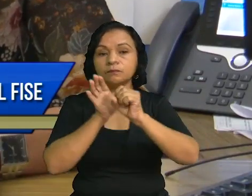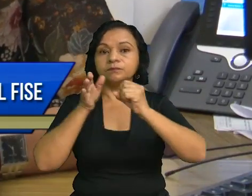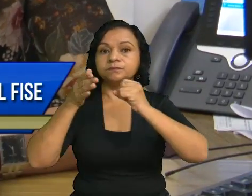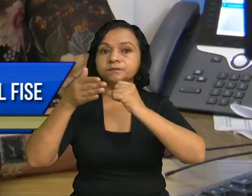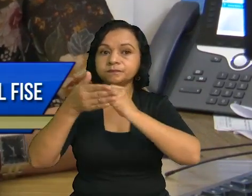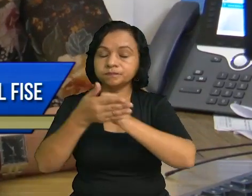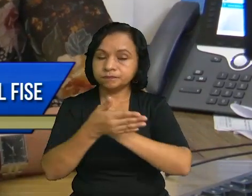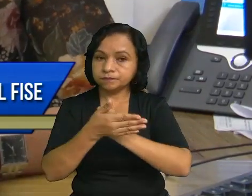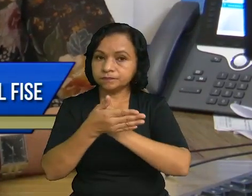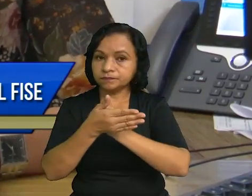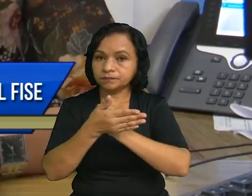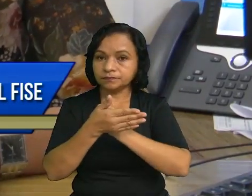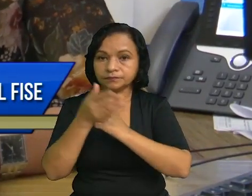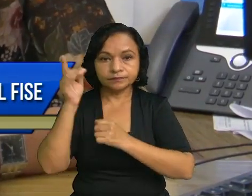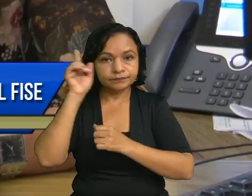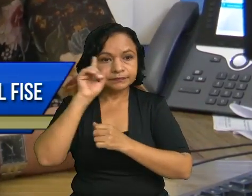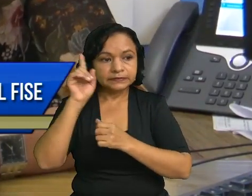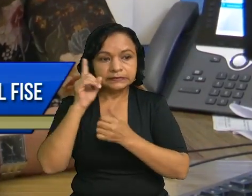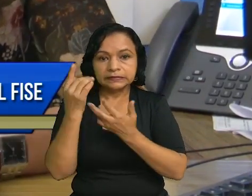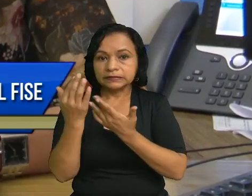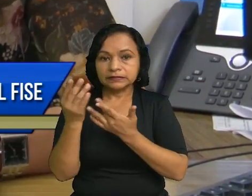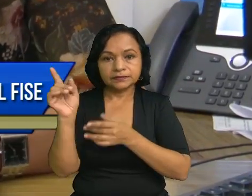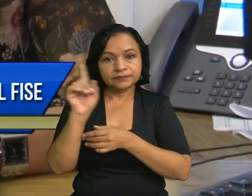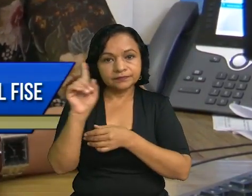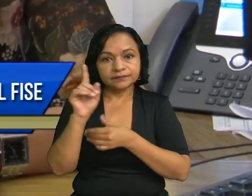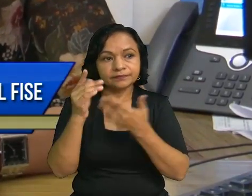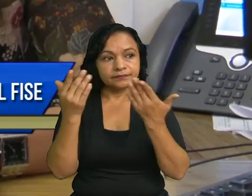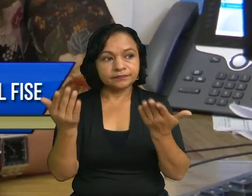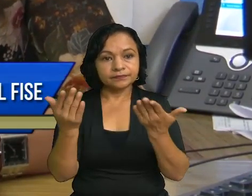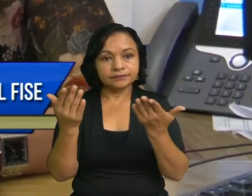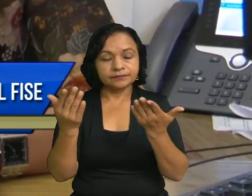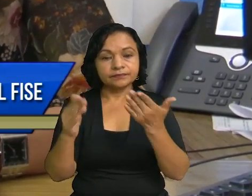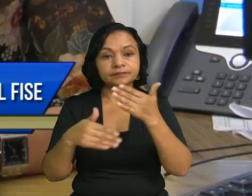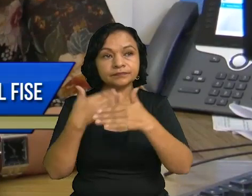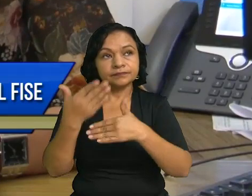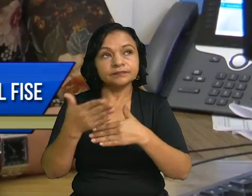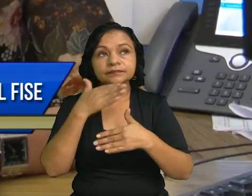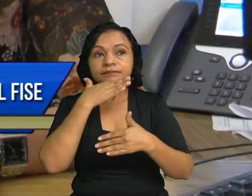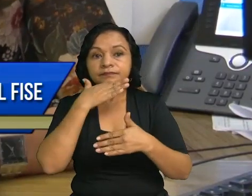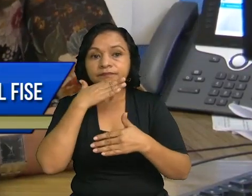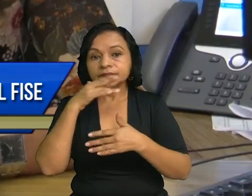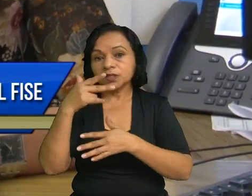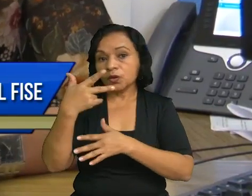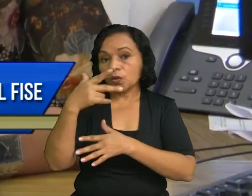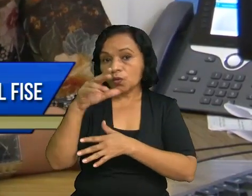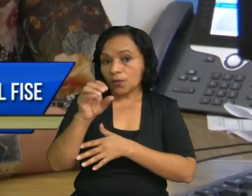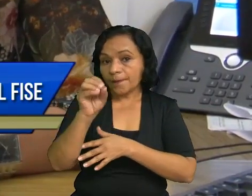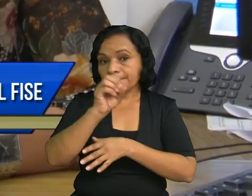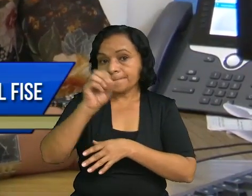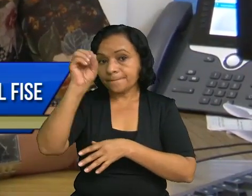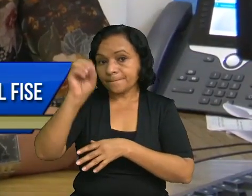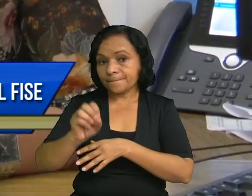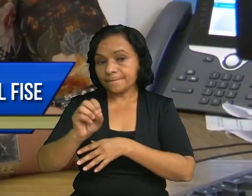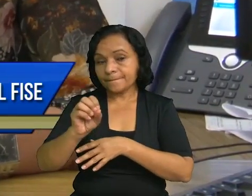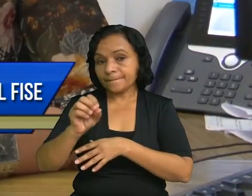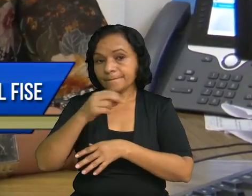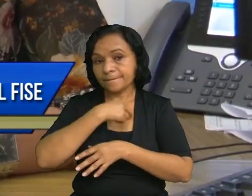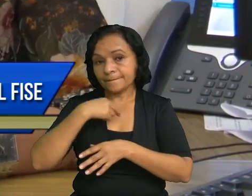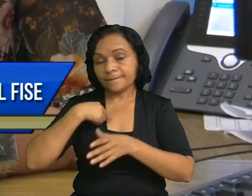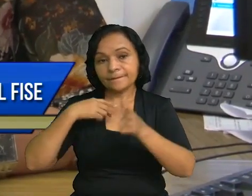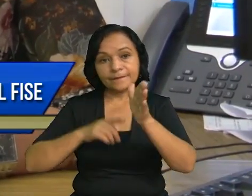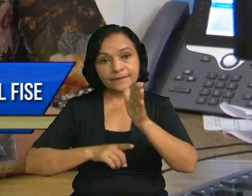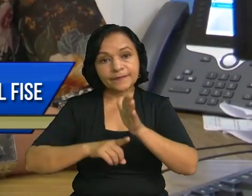que fue algo que no estábamos esperando y pues hubo la coincidencia que el 80% de los procesos que desarrollamos